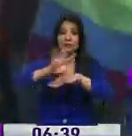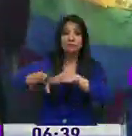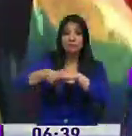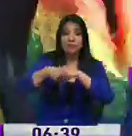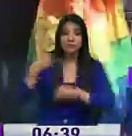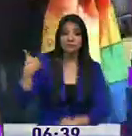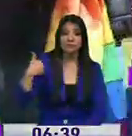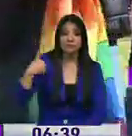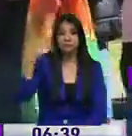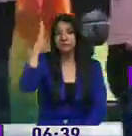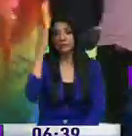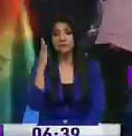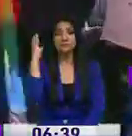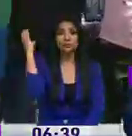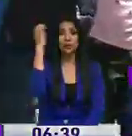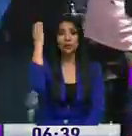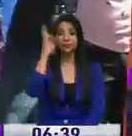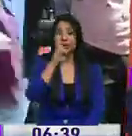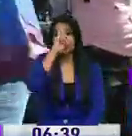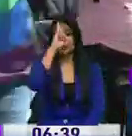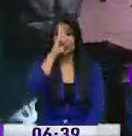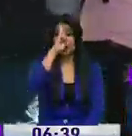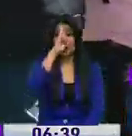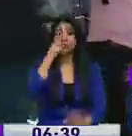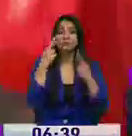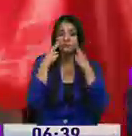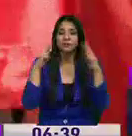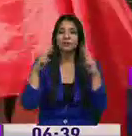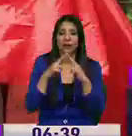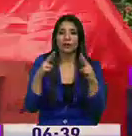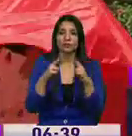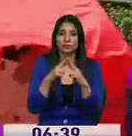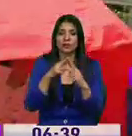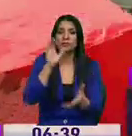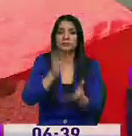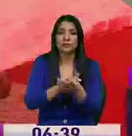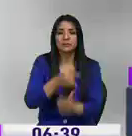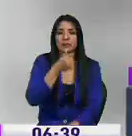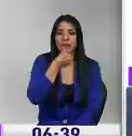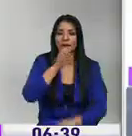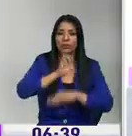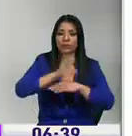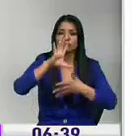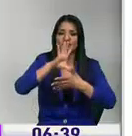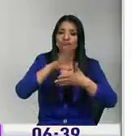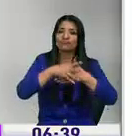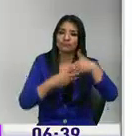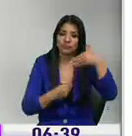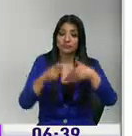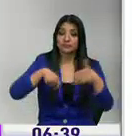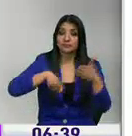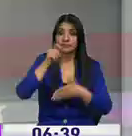argentina brasil colombia y uruguay en el reconocimiento del matrimonio igualitario en latinoamérica